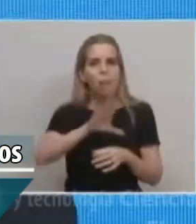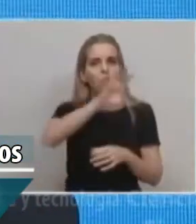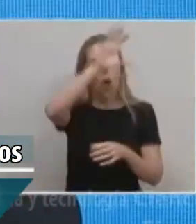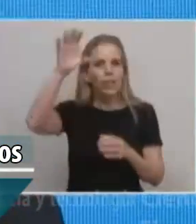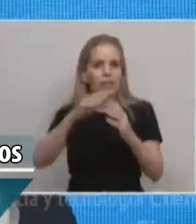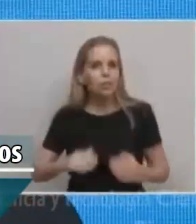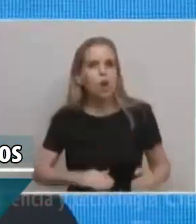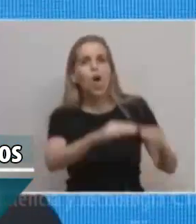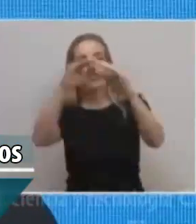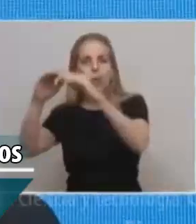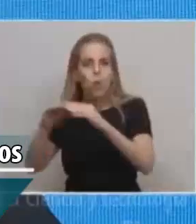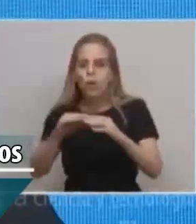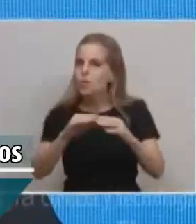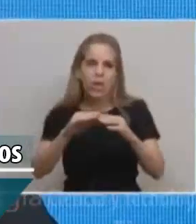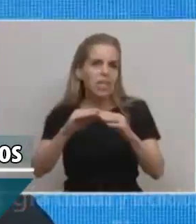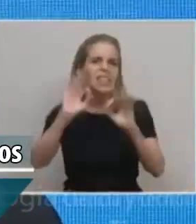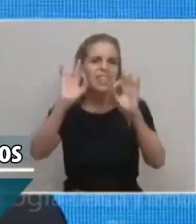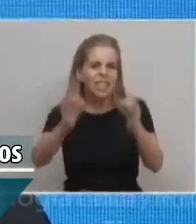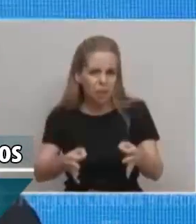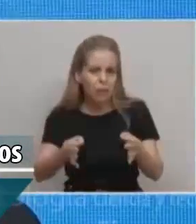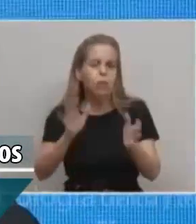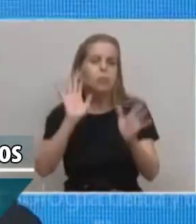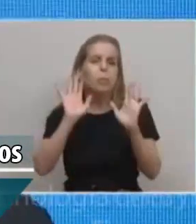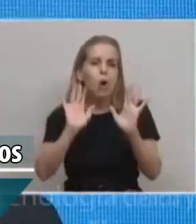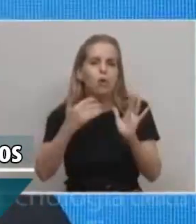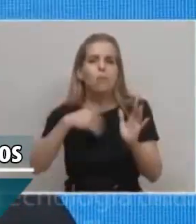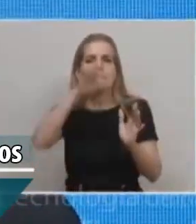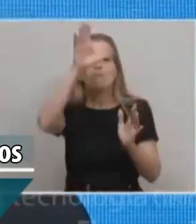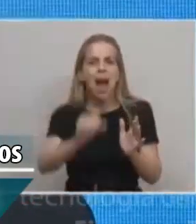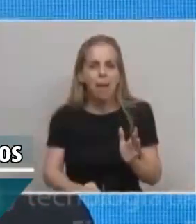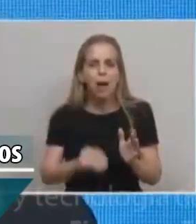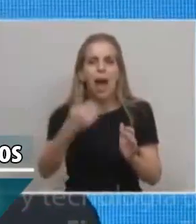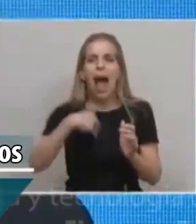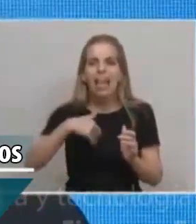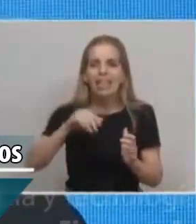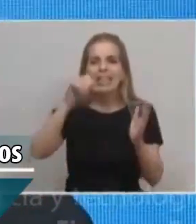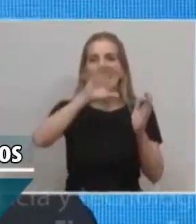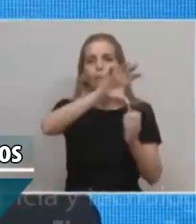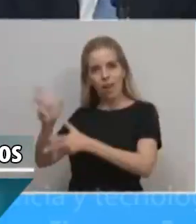gabinete significa tener un contacto directo con la realidad